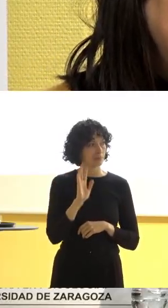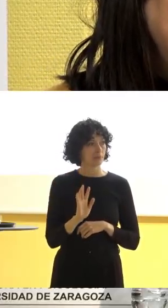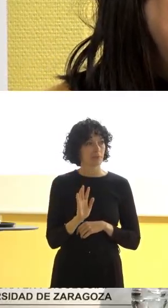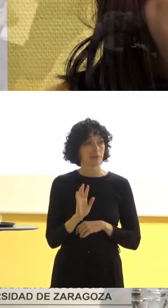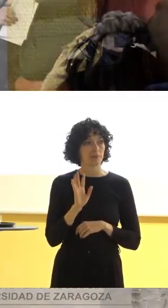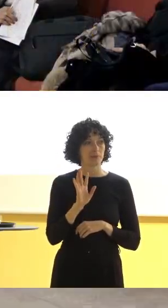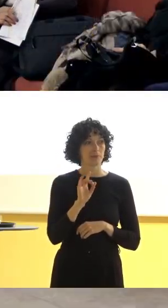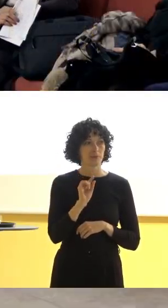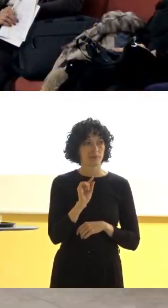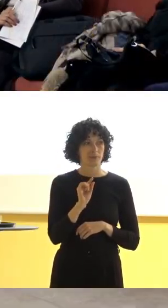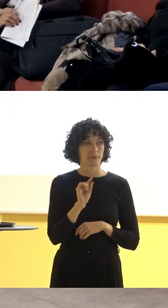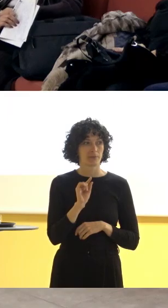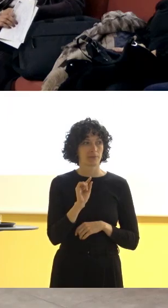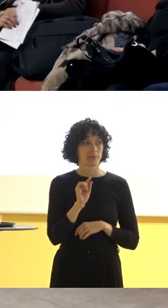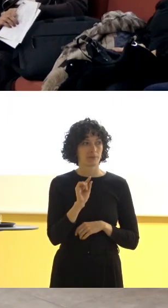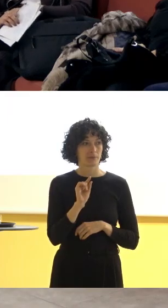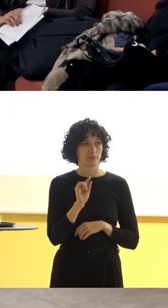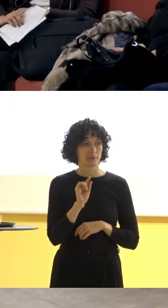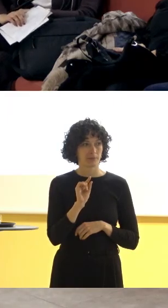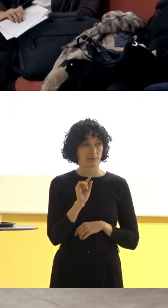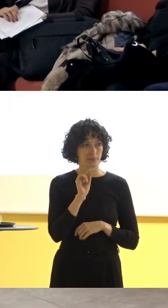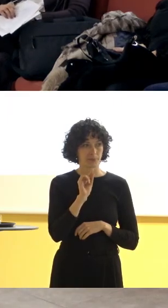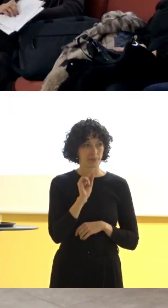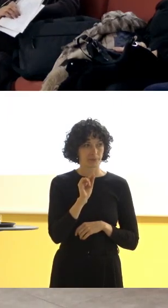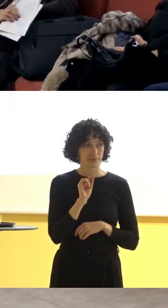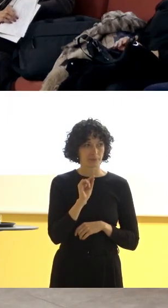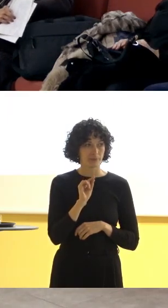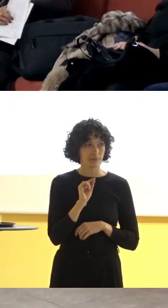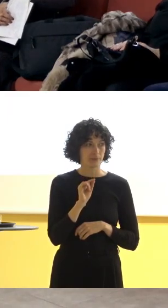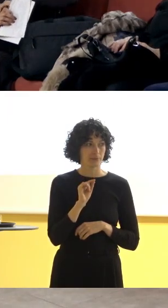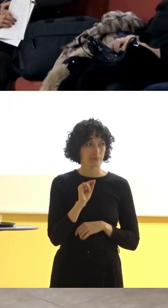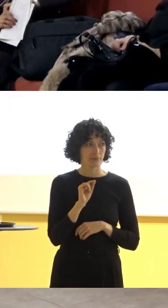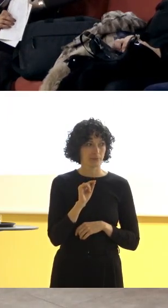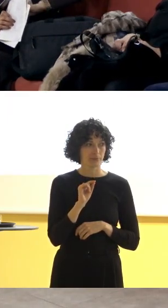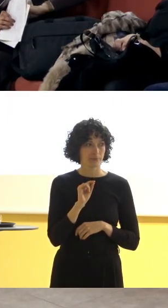Un segundo, por favor. Un segundo, por favor.